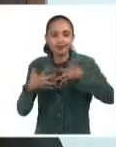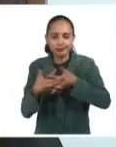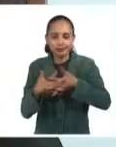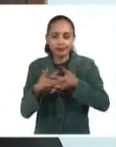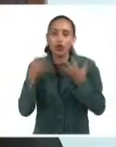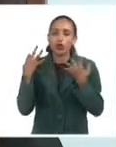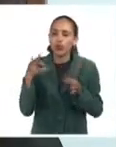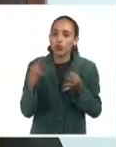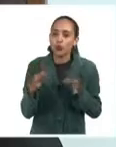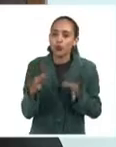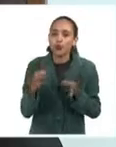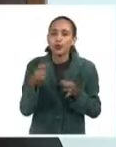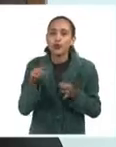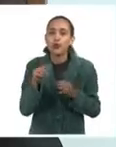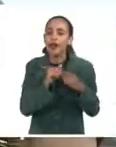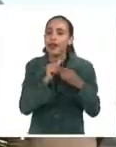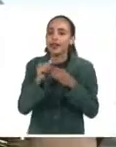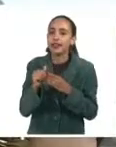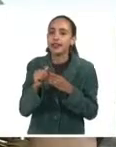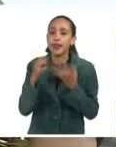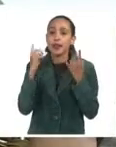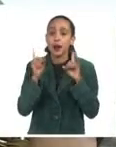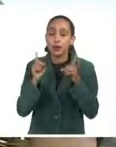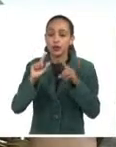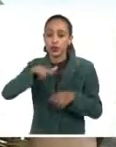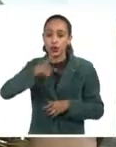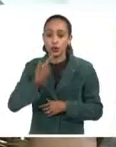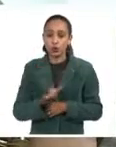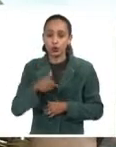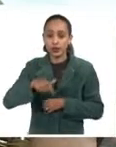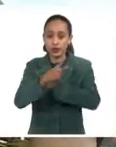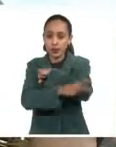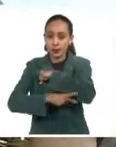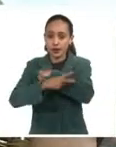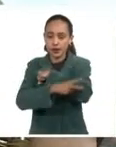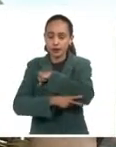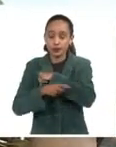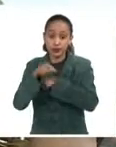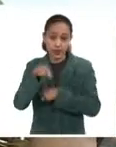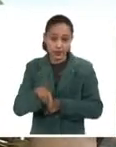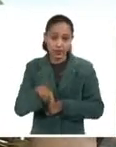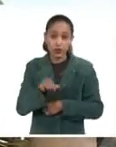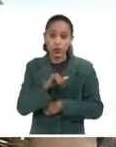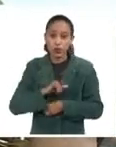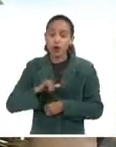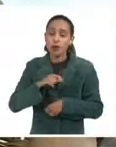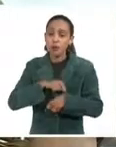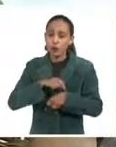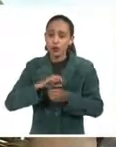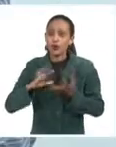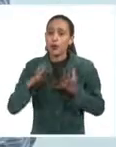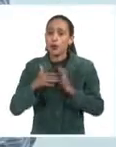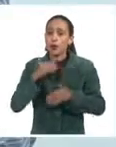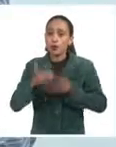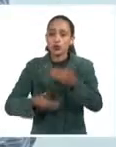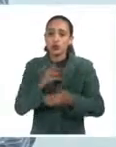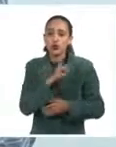Documento rector de la política cultural del país, Palabras a los Intelectuales logró, en un momento complejo del proceso revolucionario